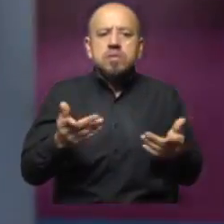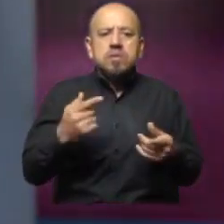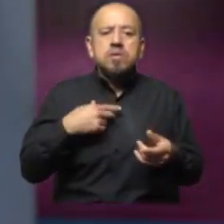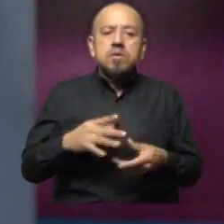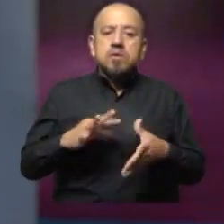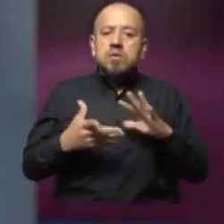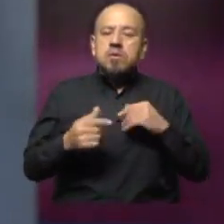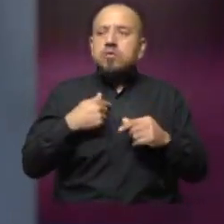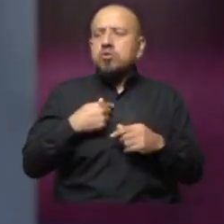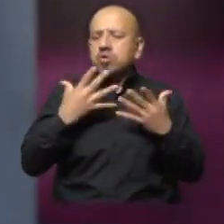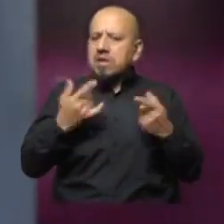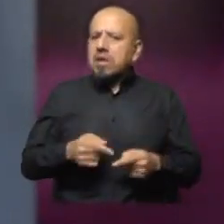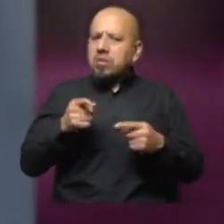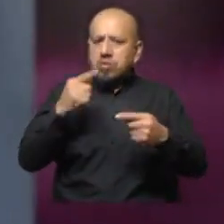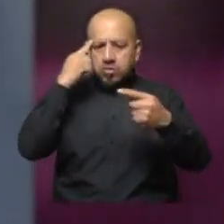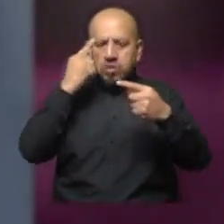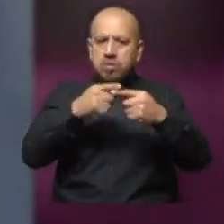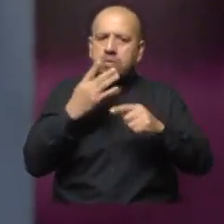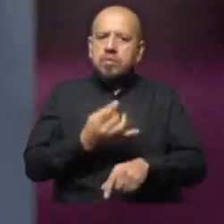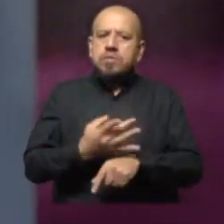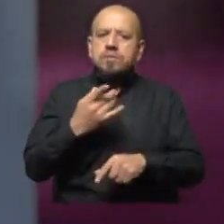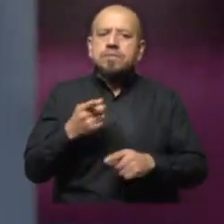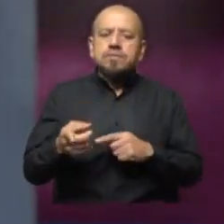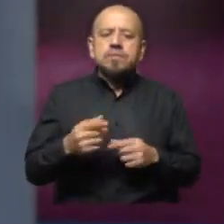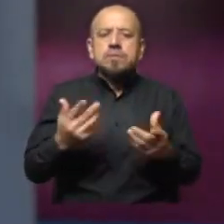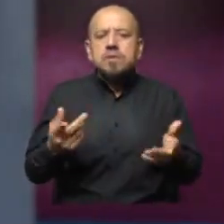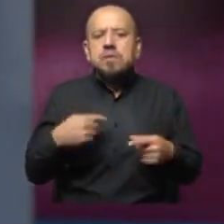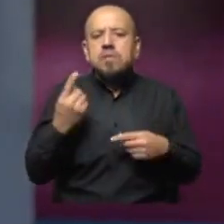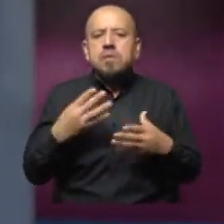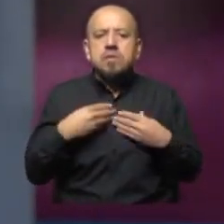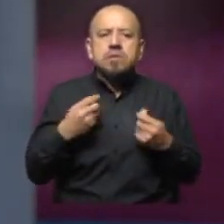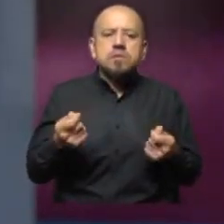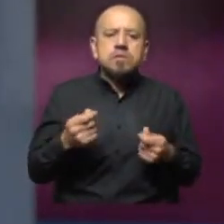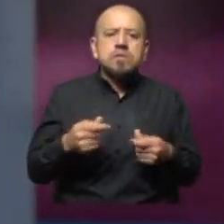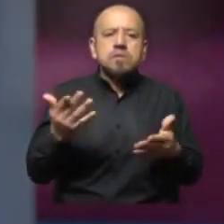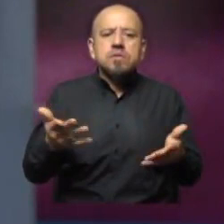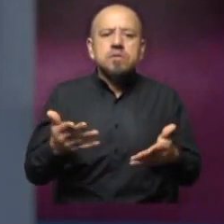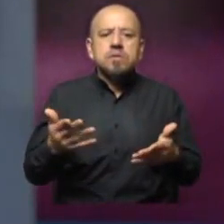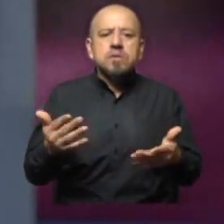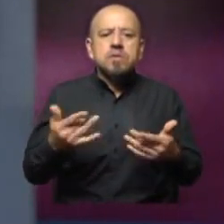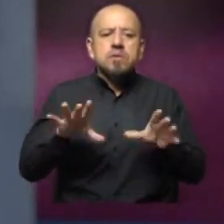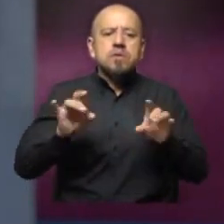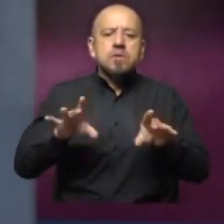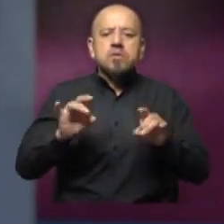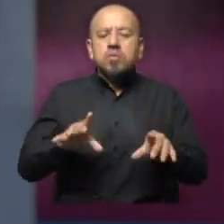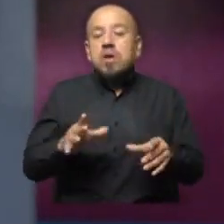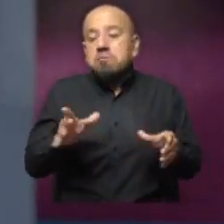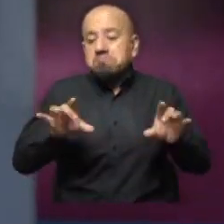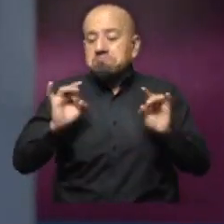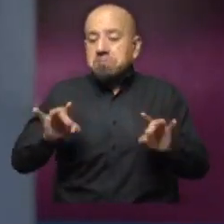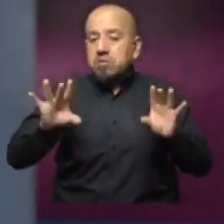que no puede tener o de ser cada vez más profesional y otra parte de la inocencia de que uno es lo que le sale natural no